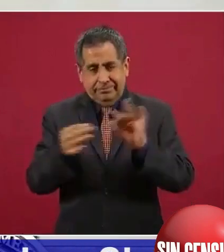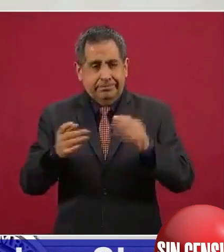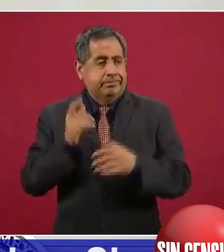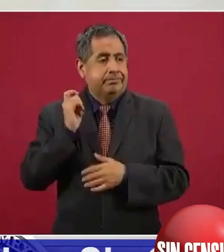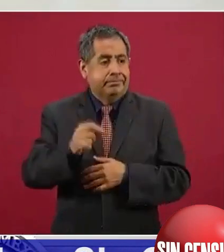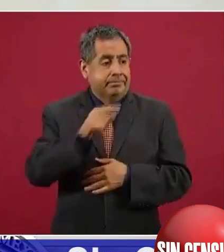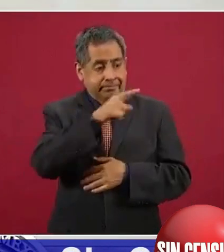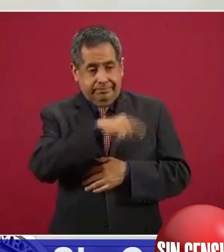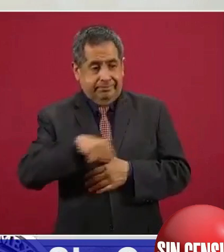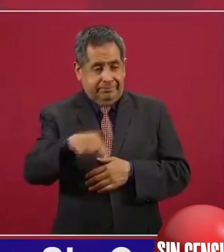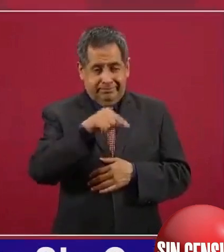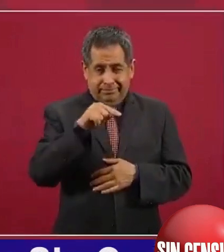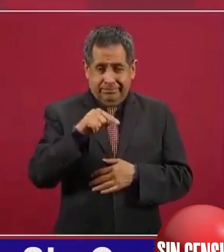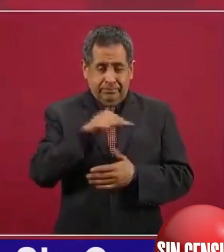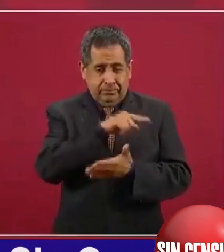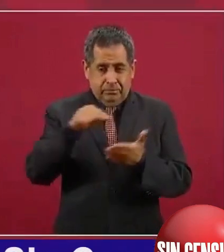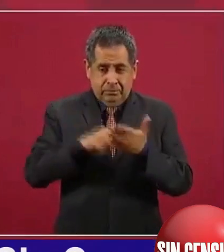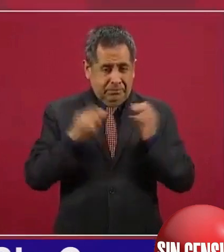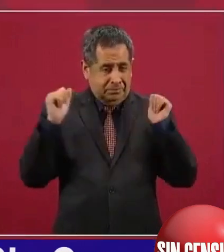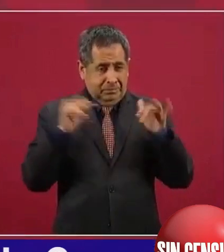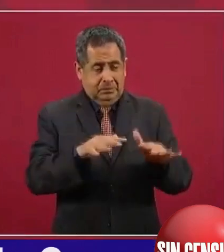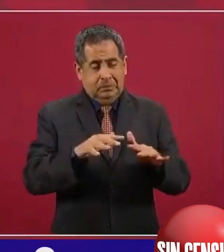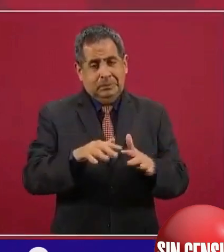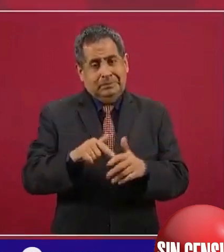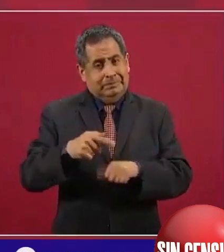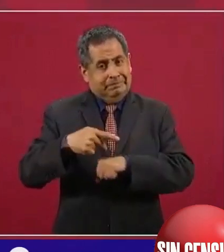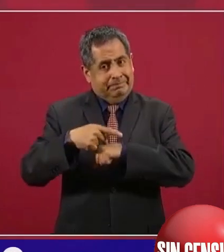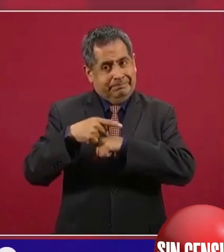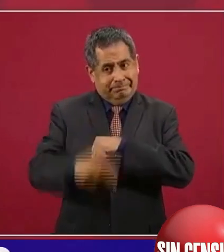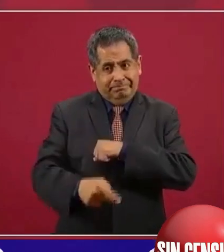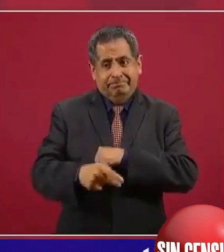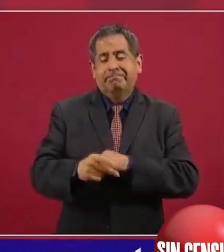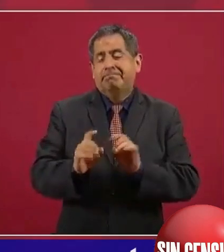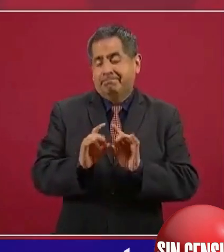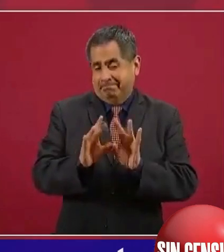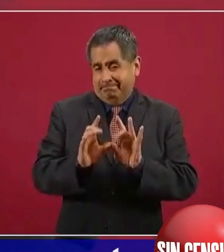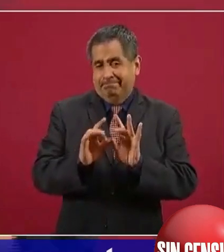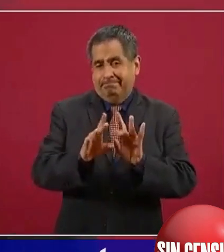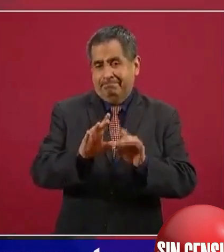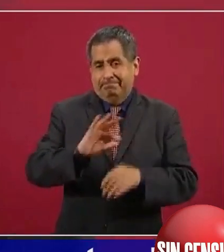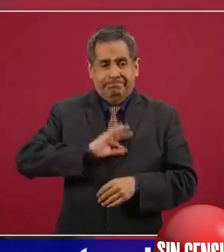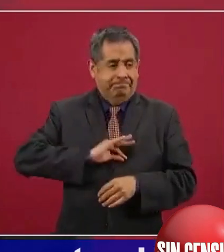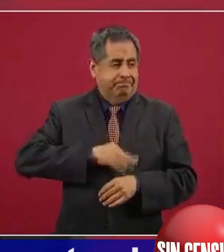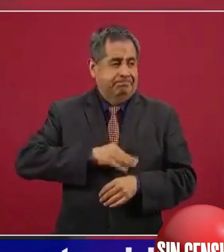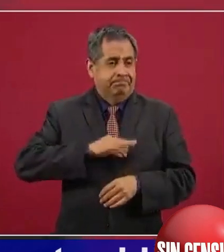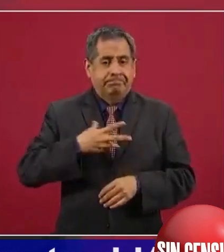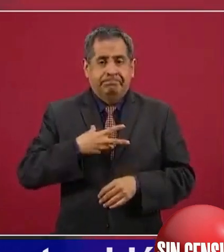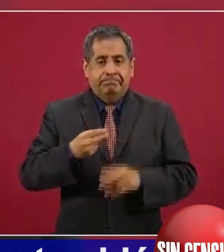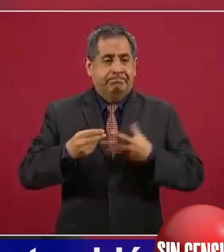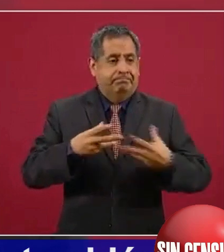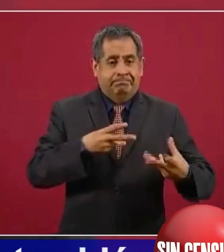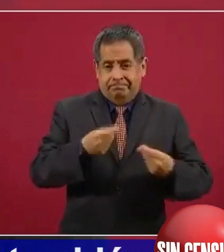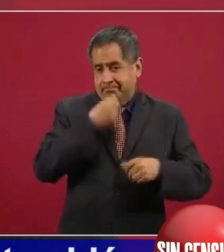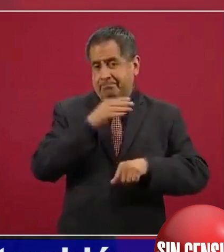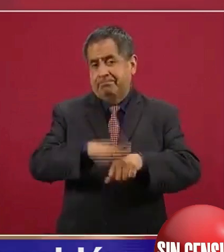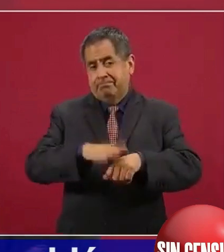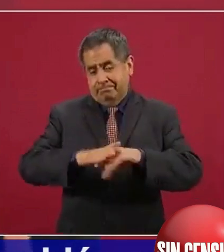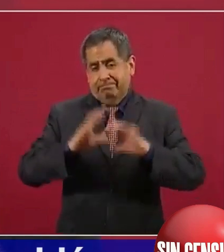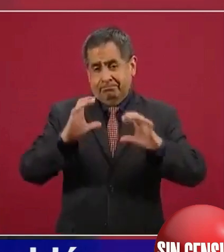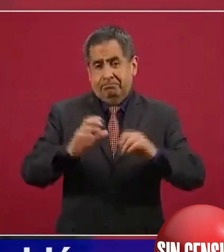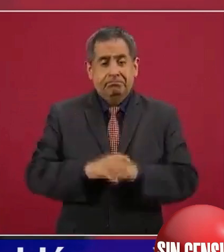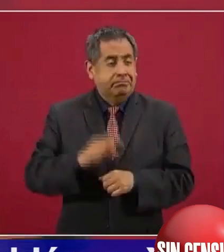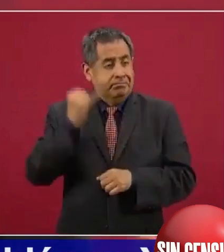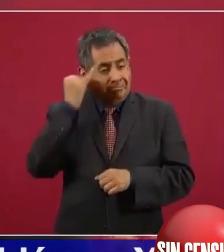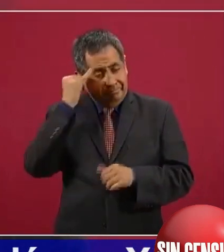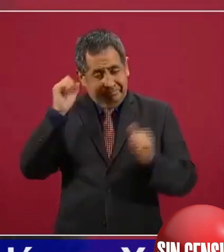que esos se vuelven espacios de alto riesgo de contagios. No hay duda, y por favor toda la sociedad lo tenga claro,